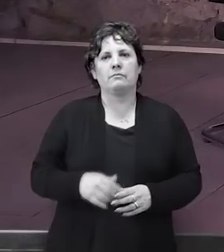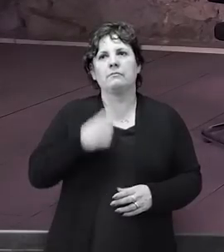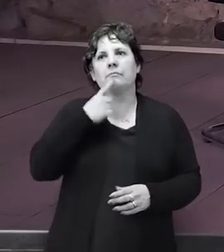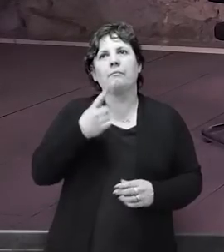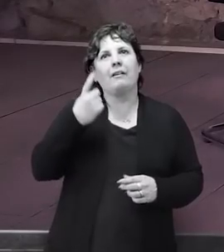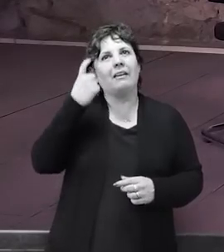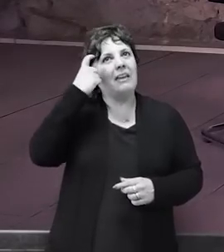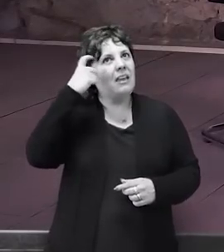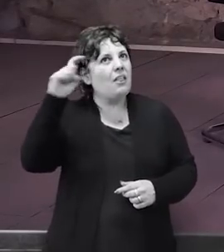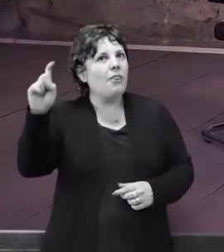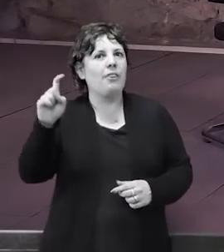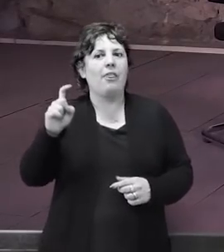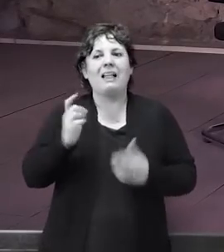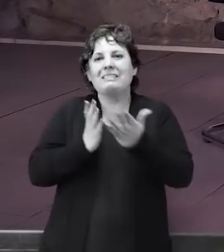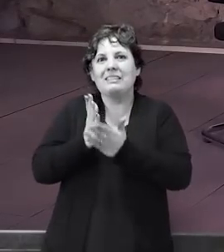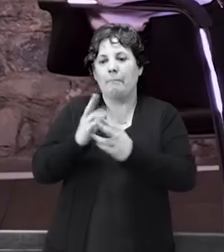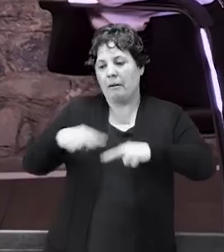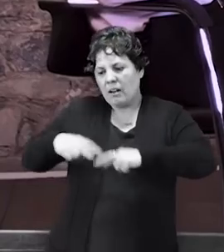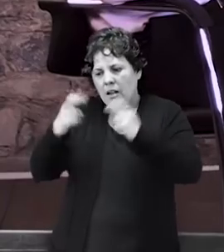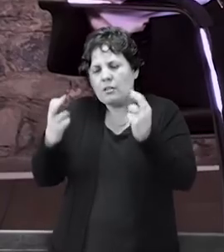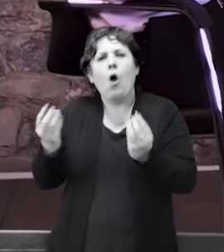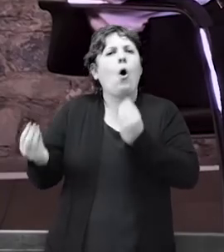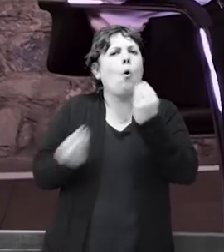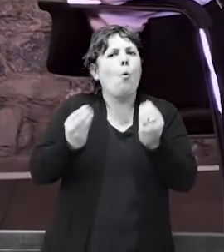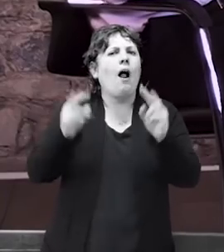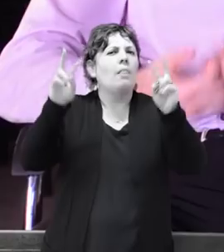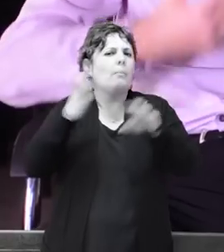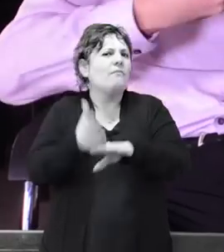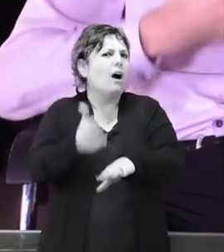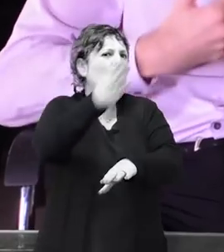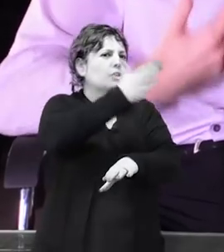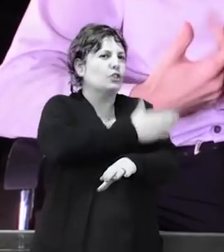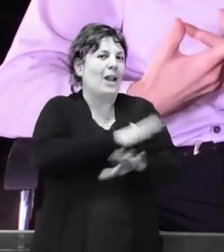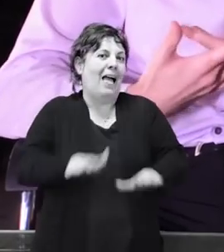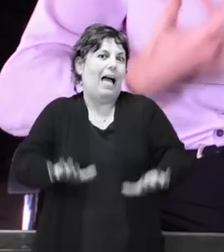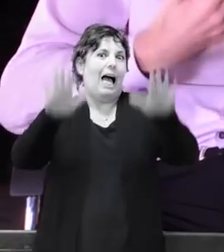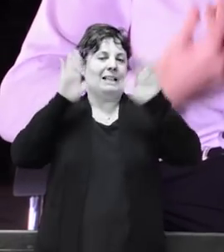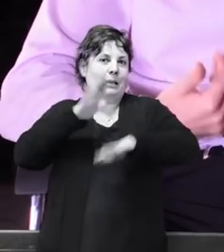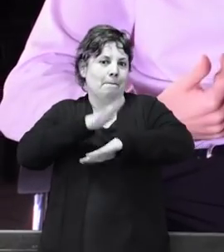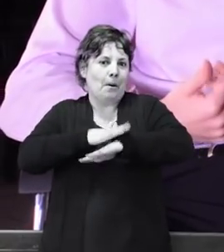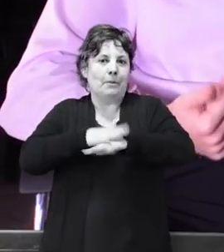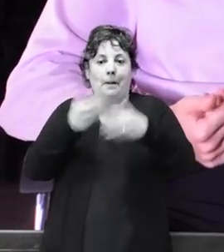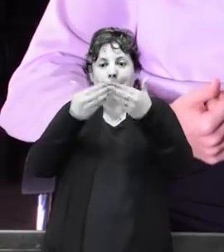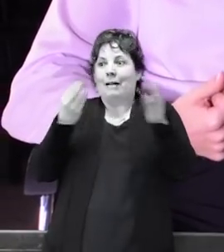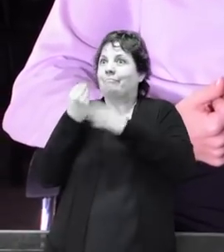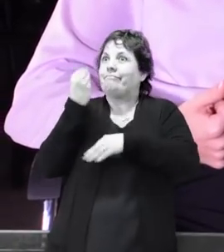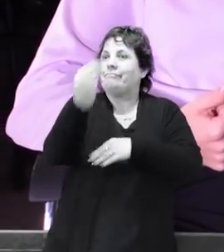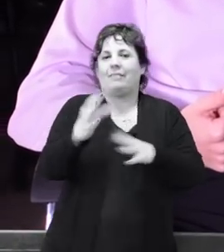La idea de estos estudios es analizar cuáles son los factores tempranos, o sea, el momento de entrada a la